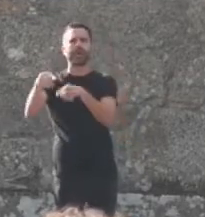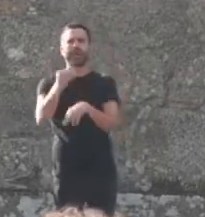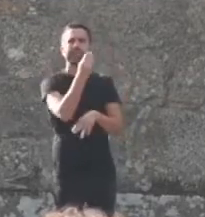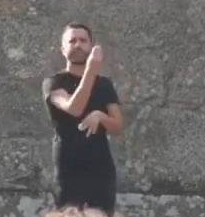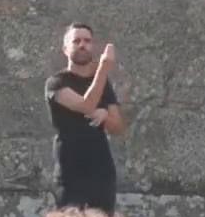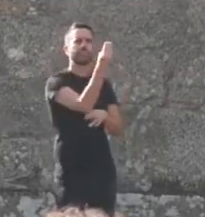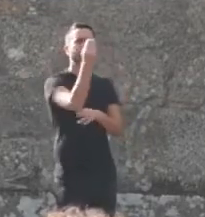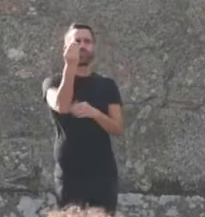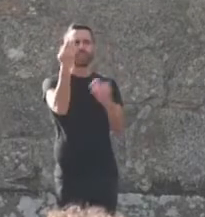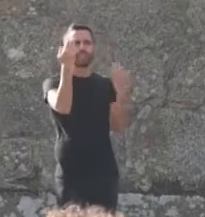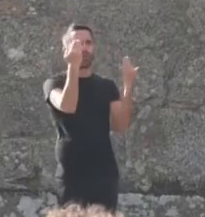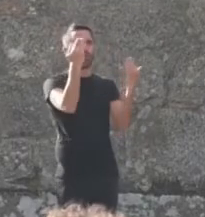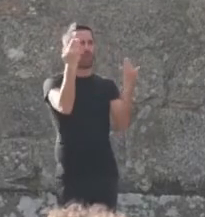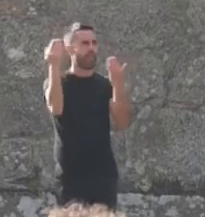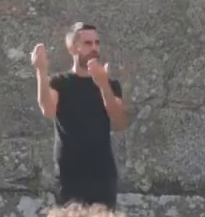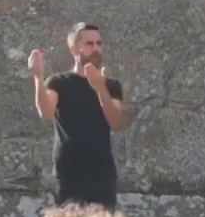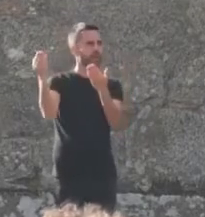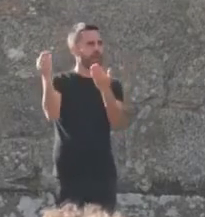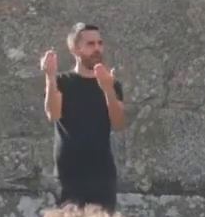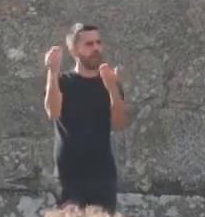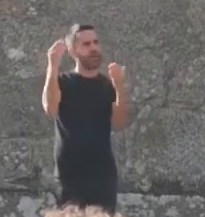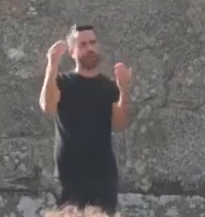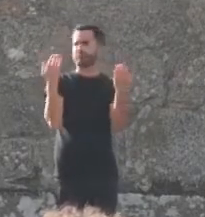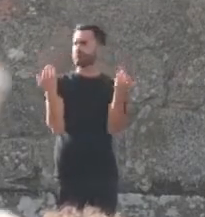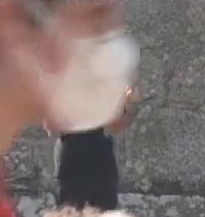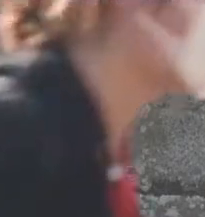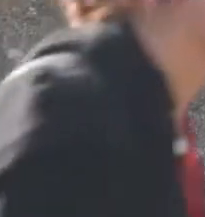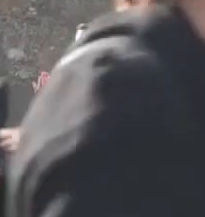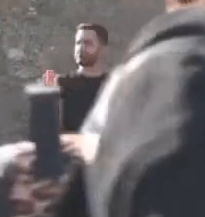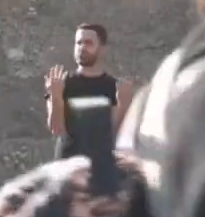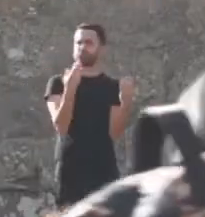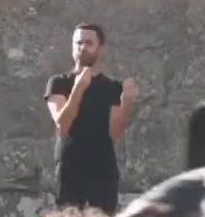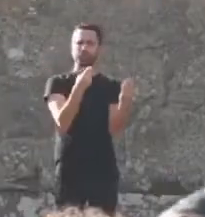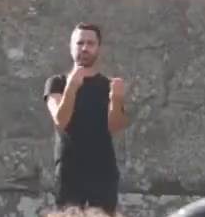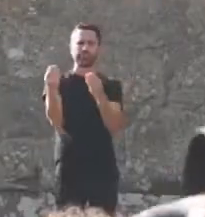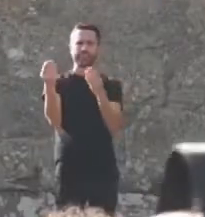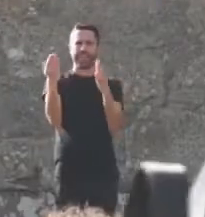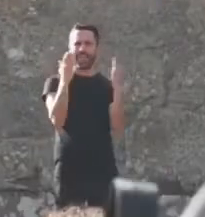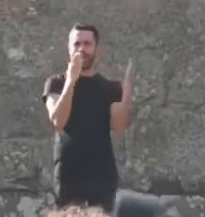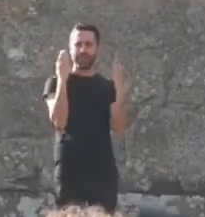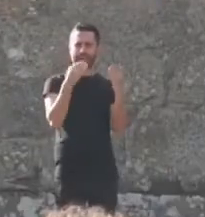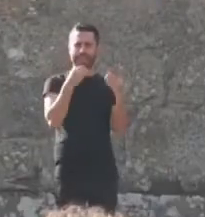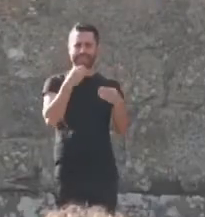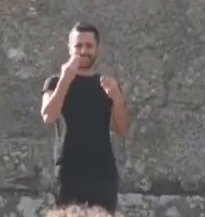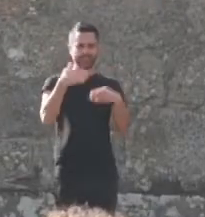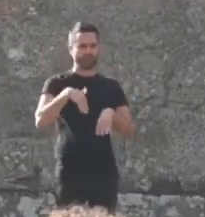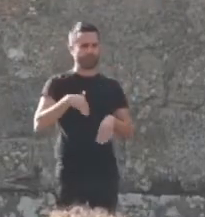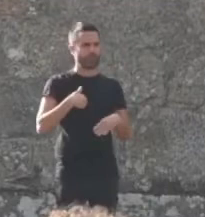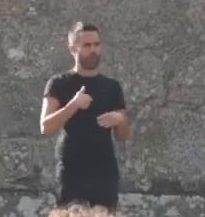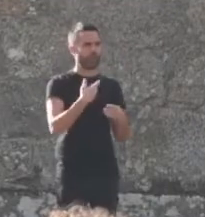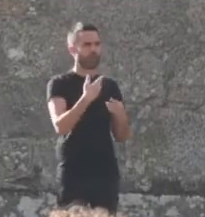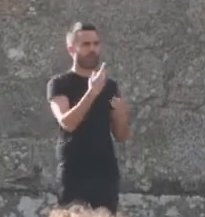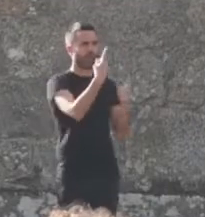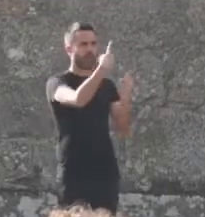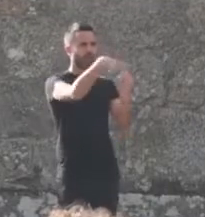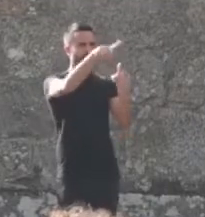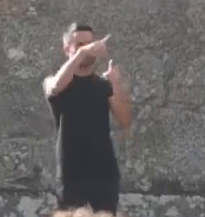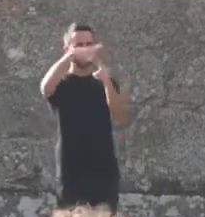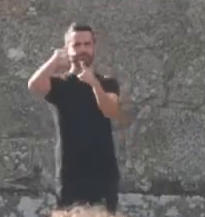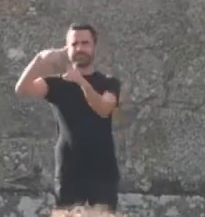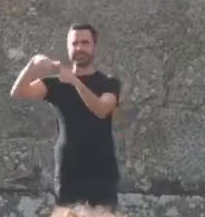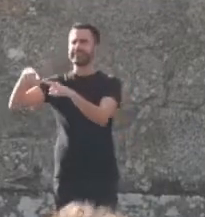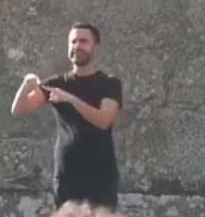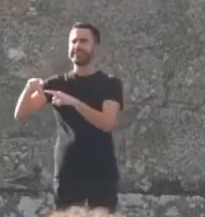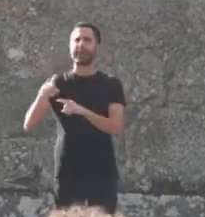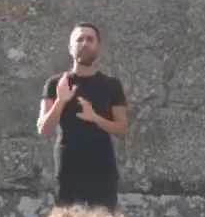e outros elementos, a moitas épocas históricas e moitas persoas,